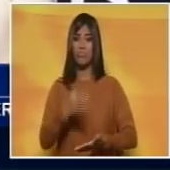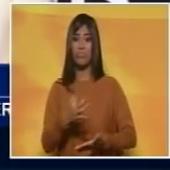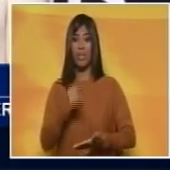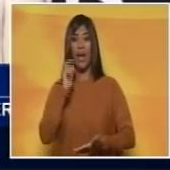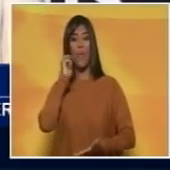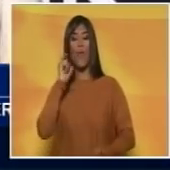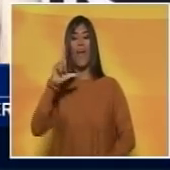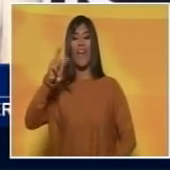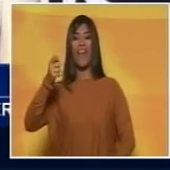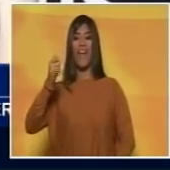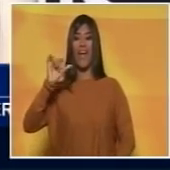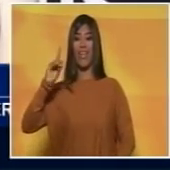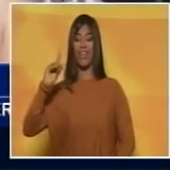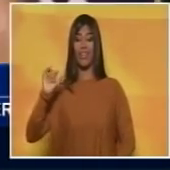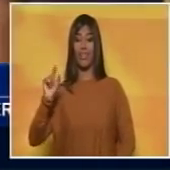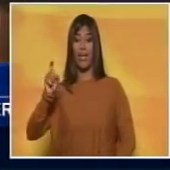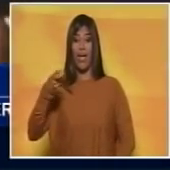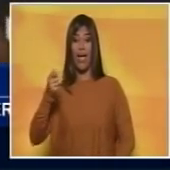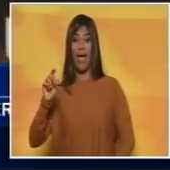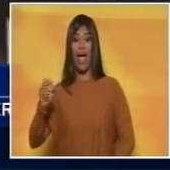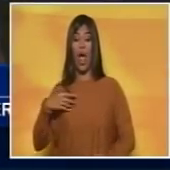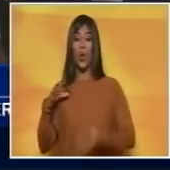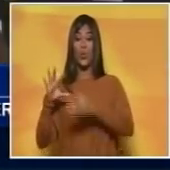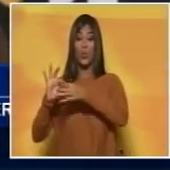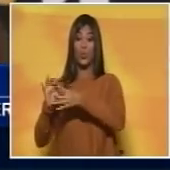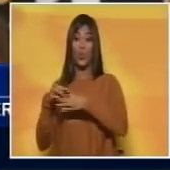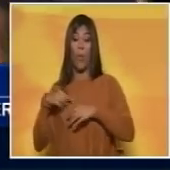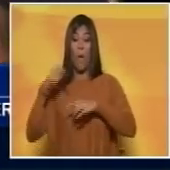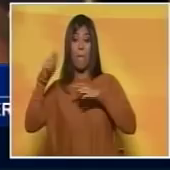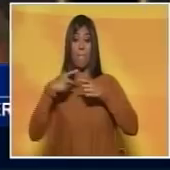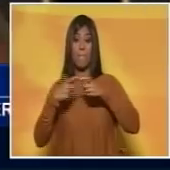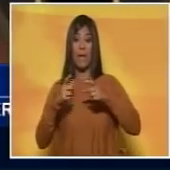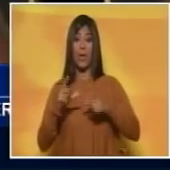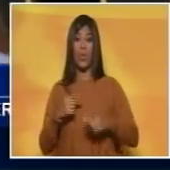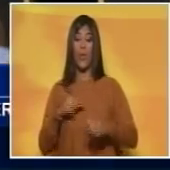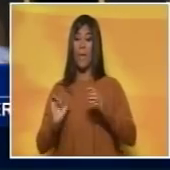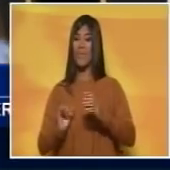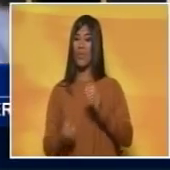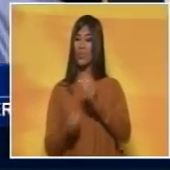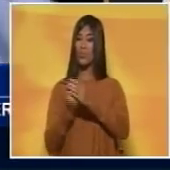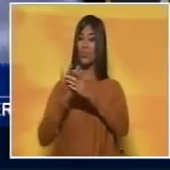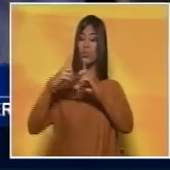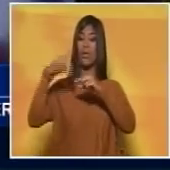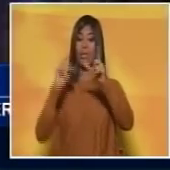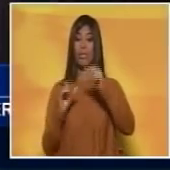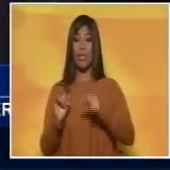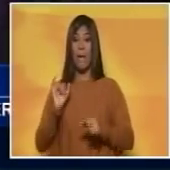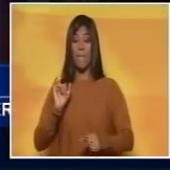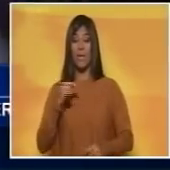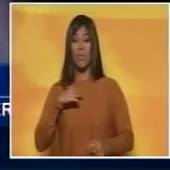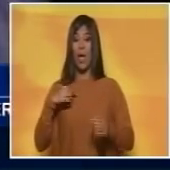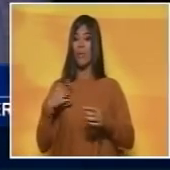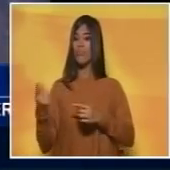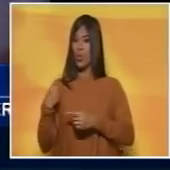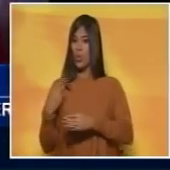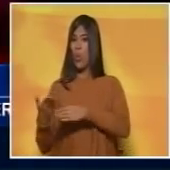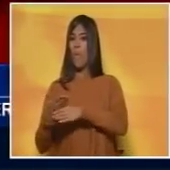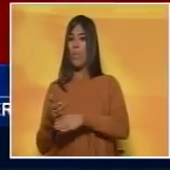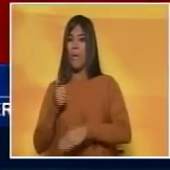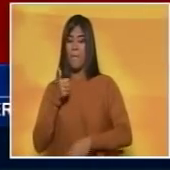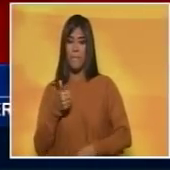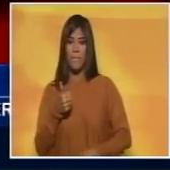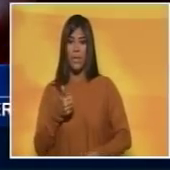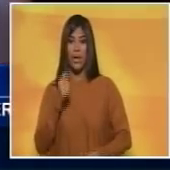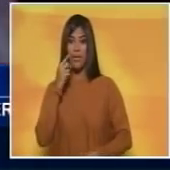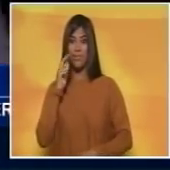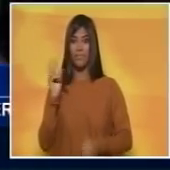el de Lady Gaga, compañera de rodaje de Cooper en Ha nacido una estrella. Aunque la química entre ambos es